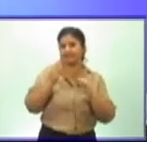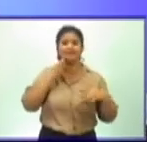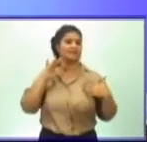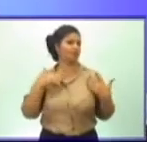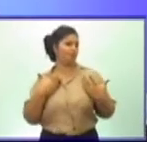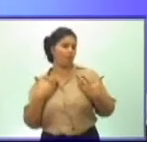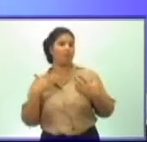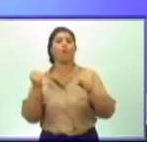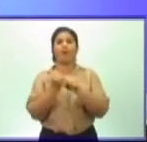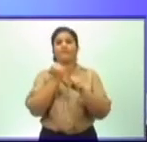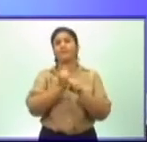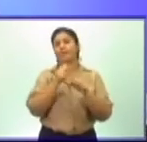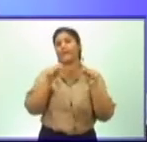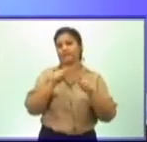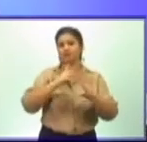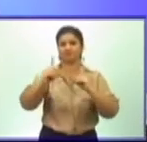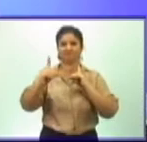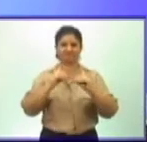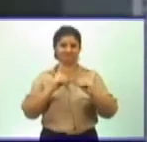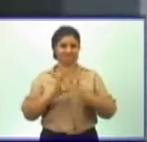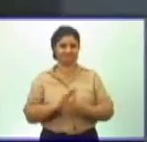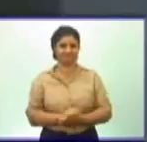diálogo entre los personajes. Adelante.